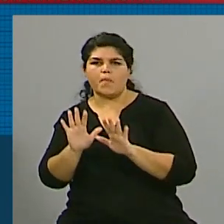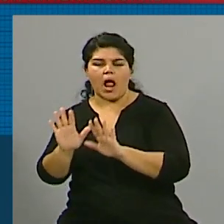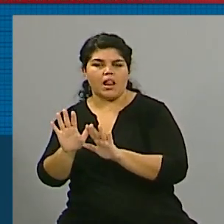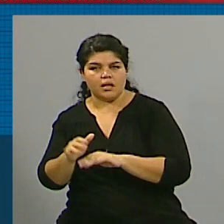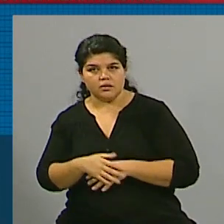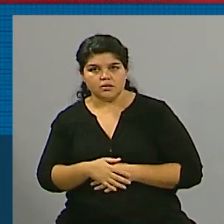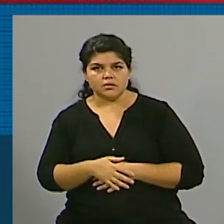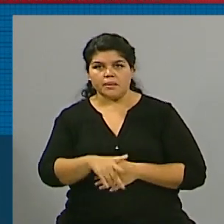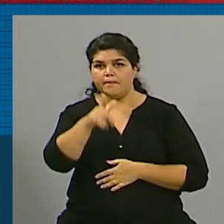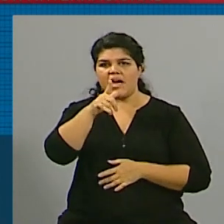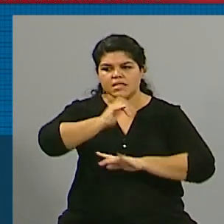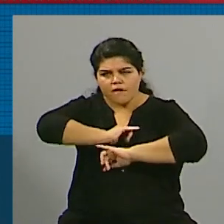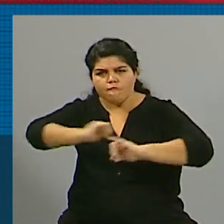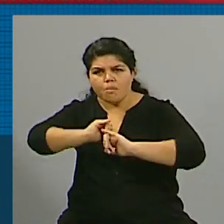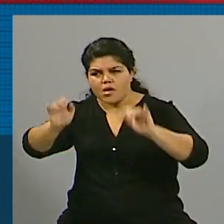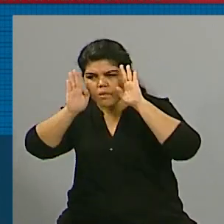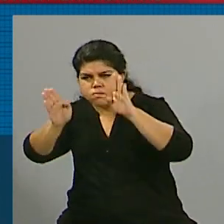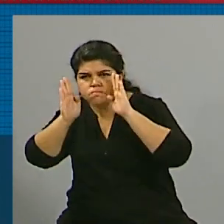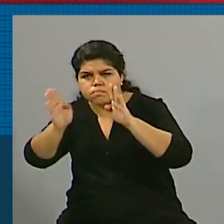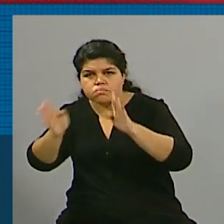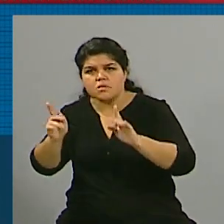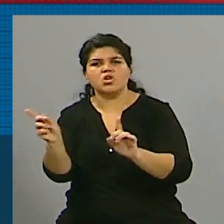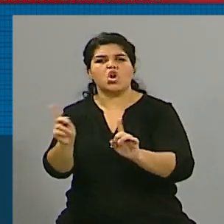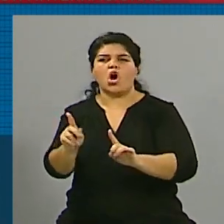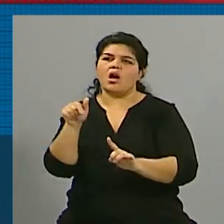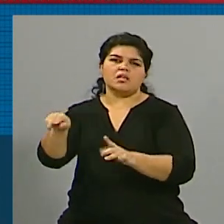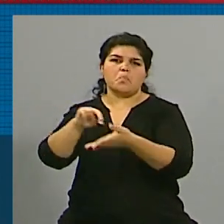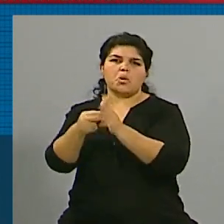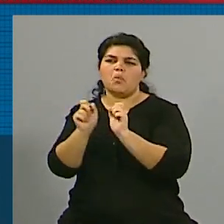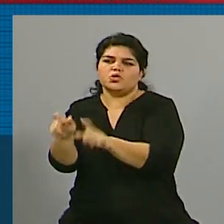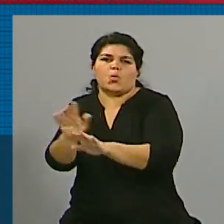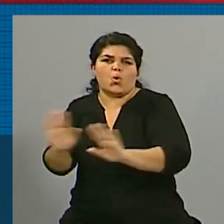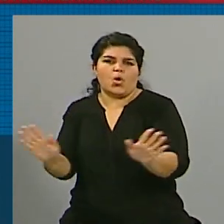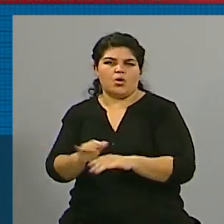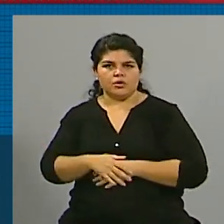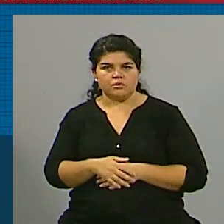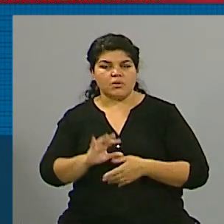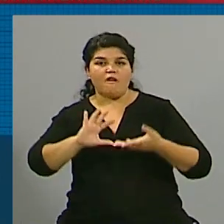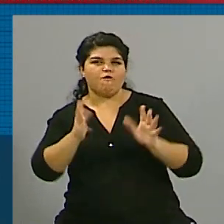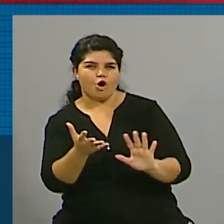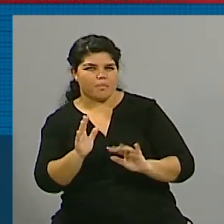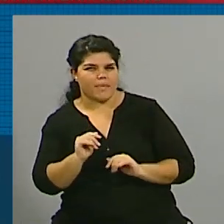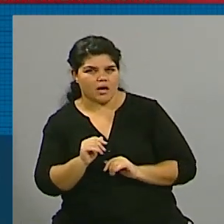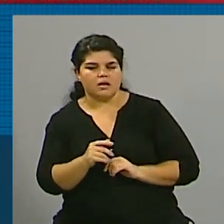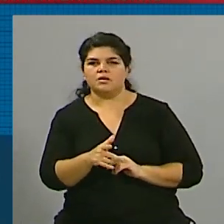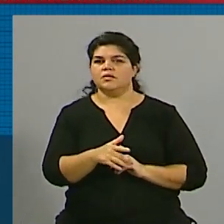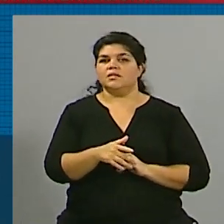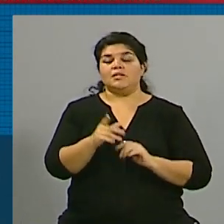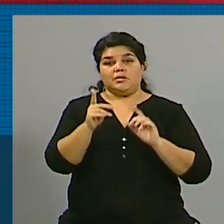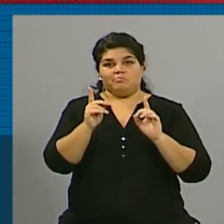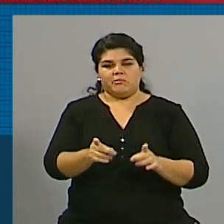terceras, se naturaliza el conflicto como tal. Y en todas sus dimensiones, en lo que son los impactos en relación a la pérdida